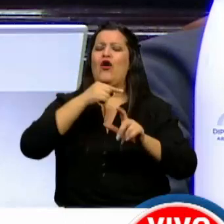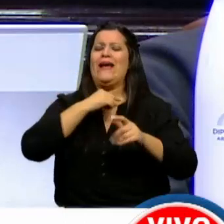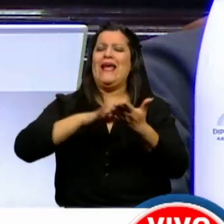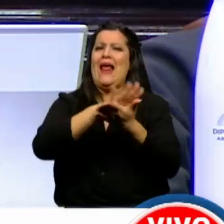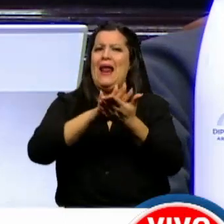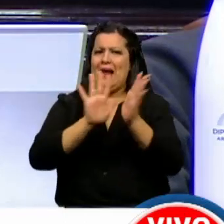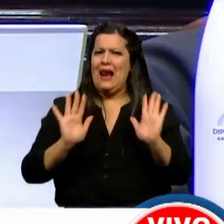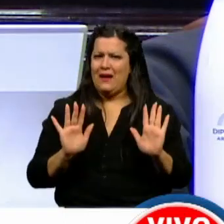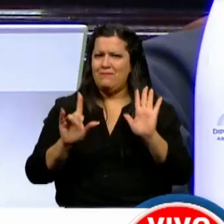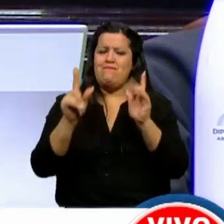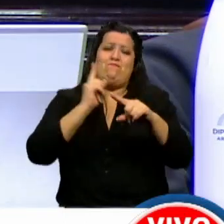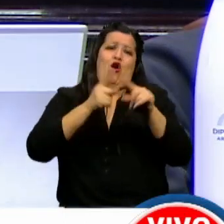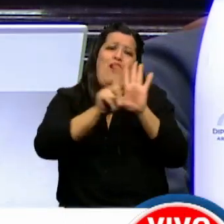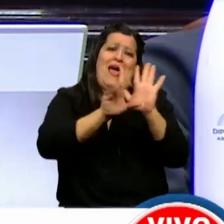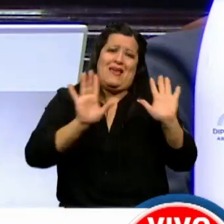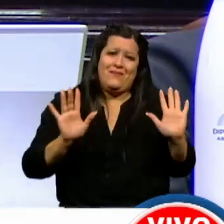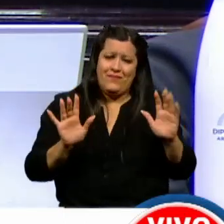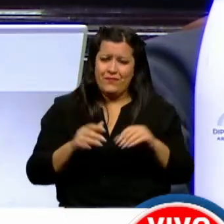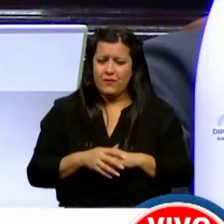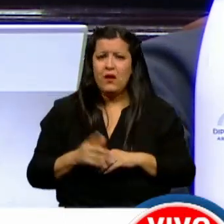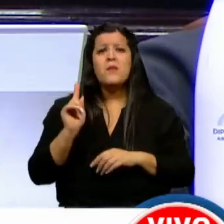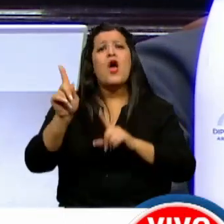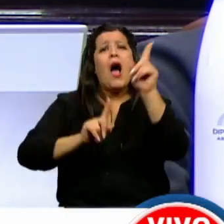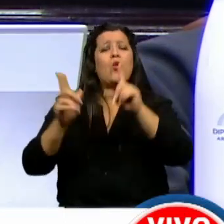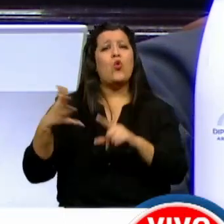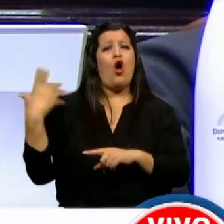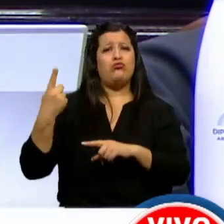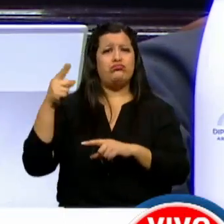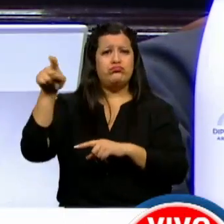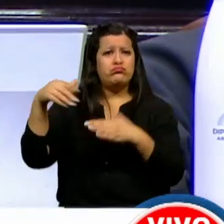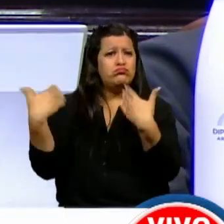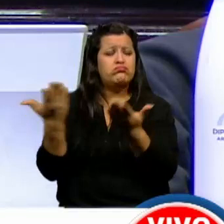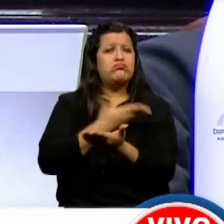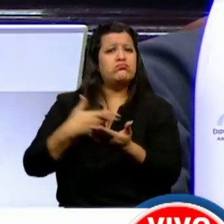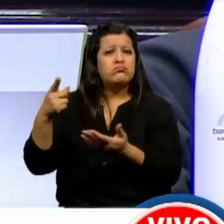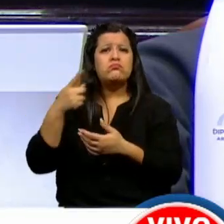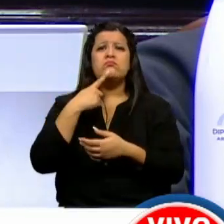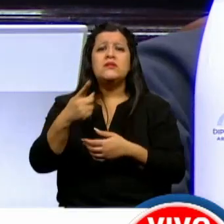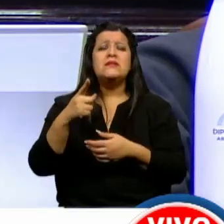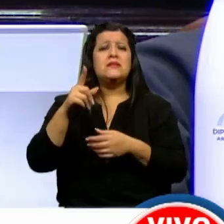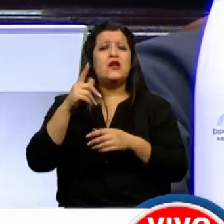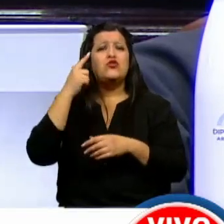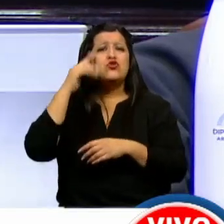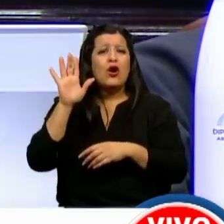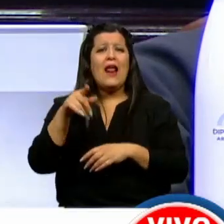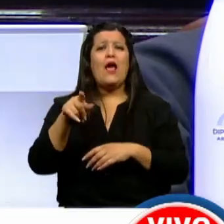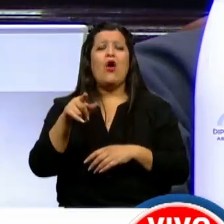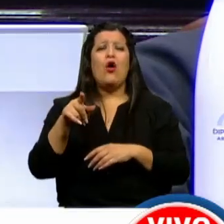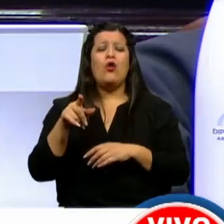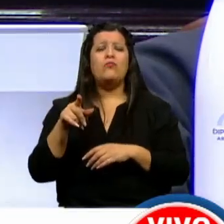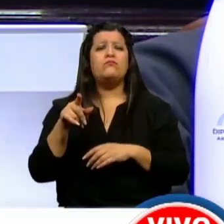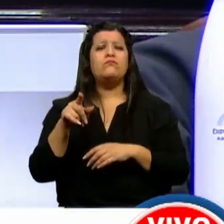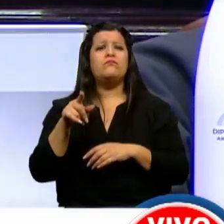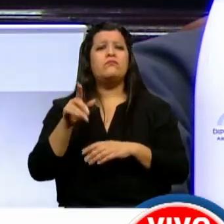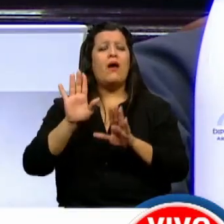Cuando escucho hablar algunos dirigentes del oficialismo de lo que pasa en la economía, yo creo que el grado de